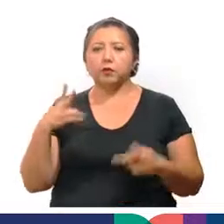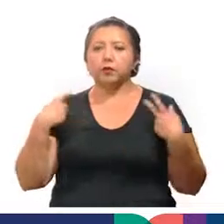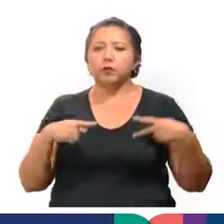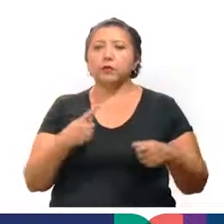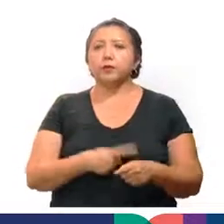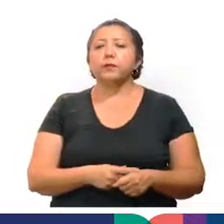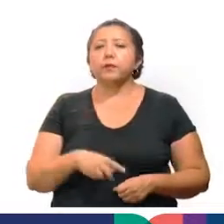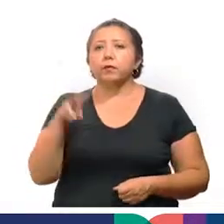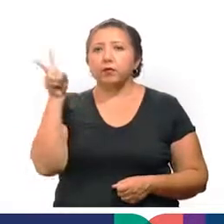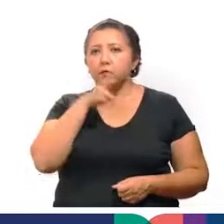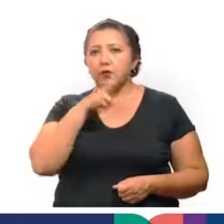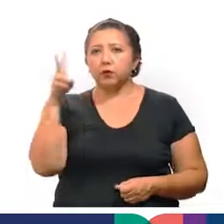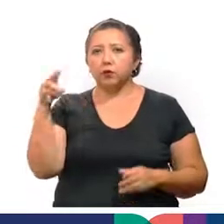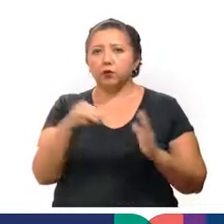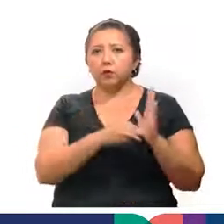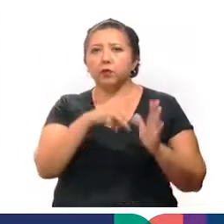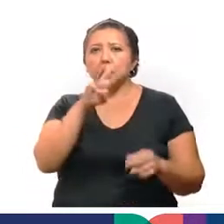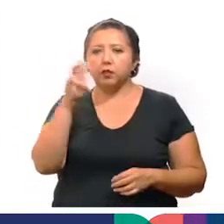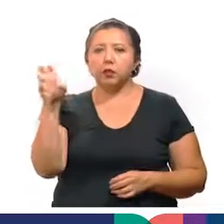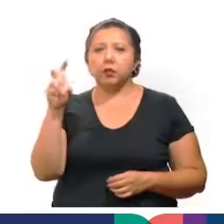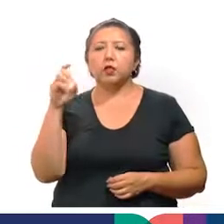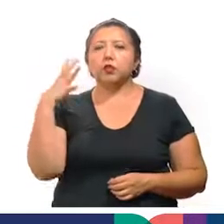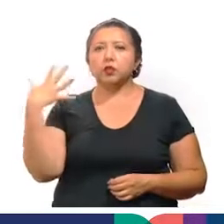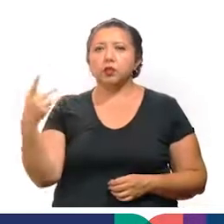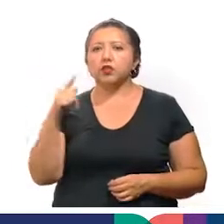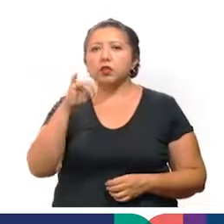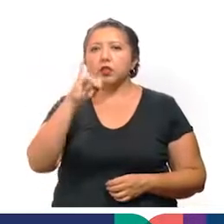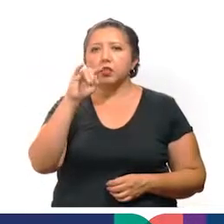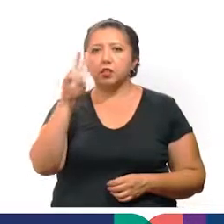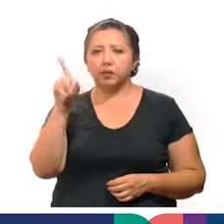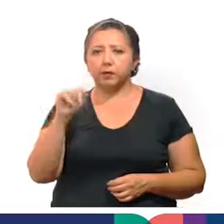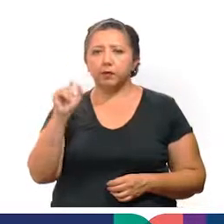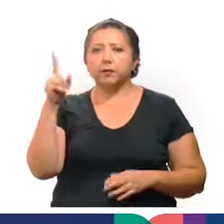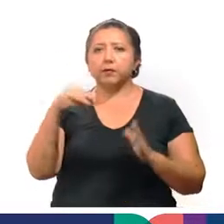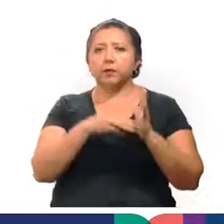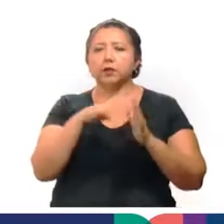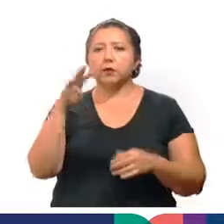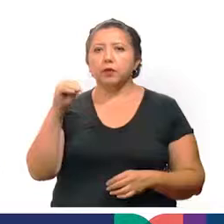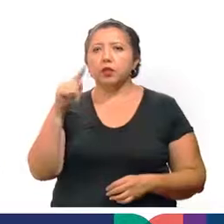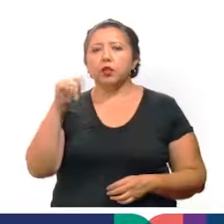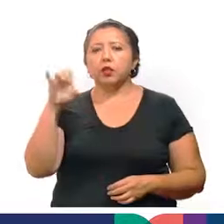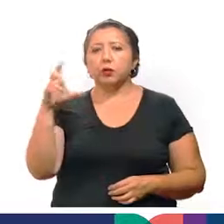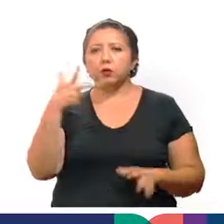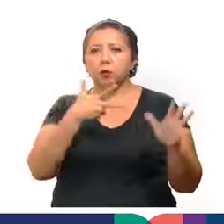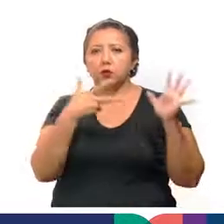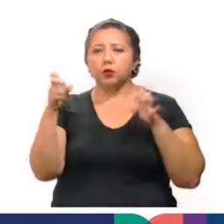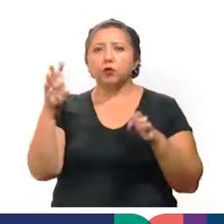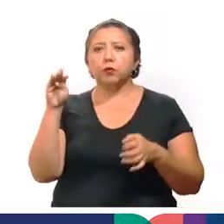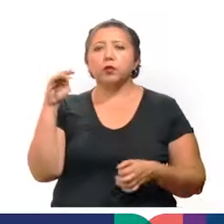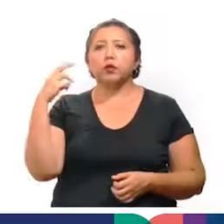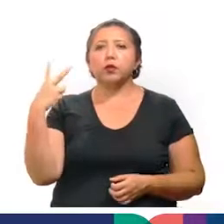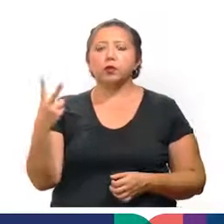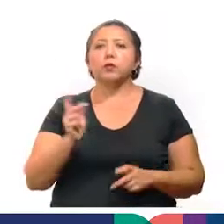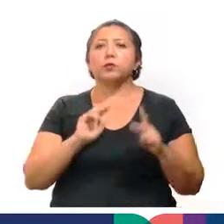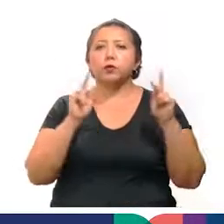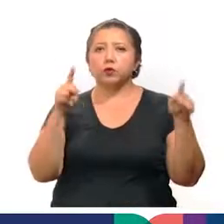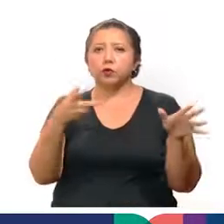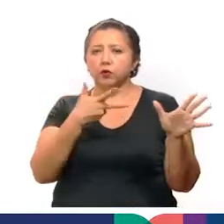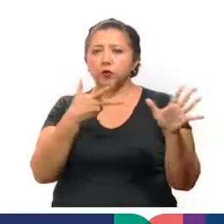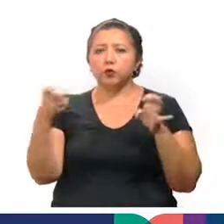contagiadas, Valladolid con 2.335, Tizimín 1.090, Ticul 892,